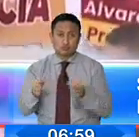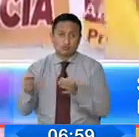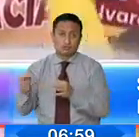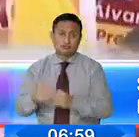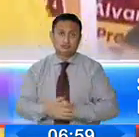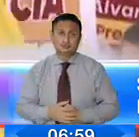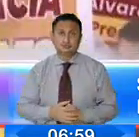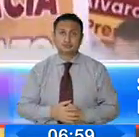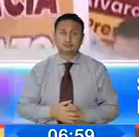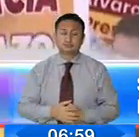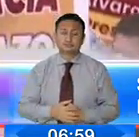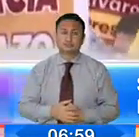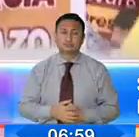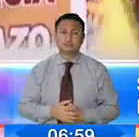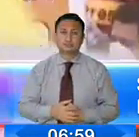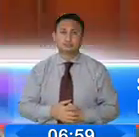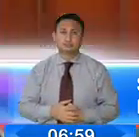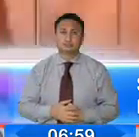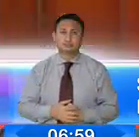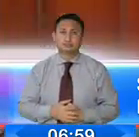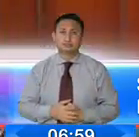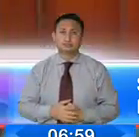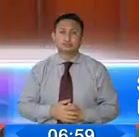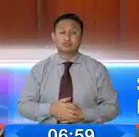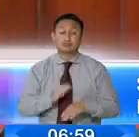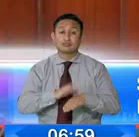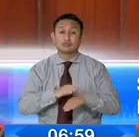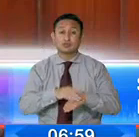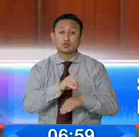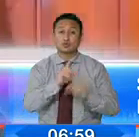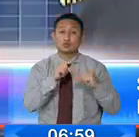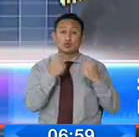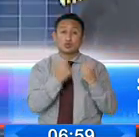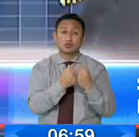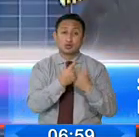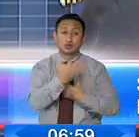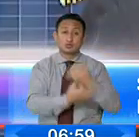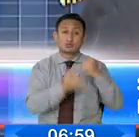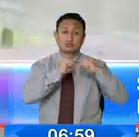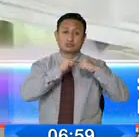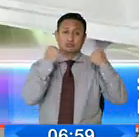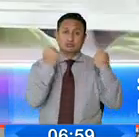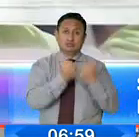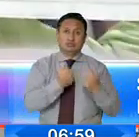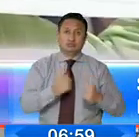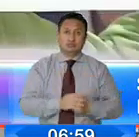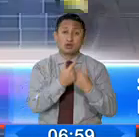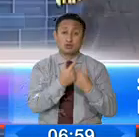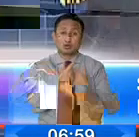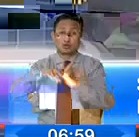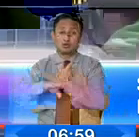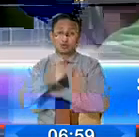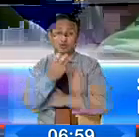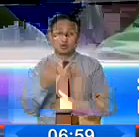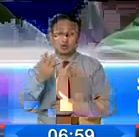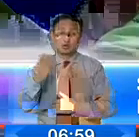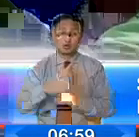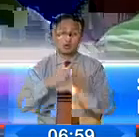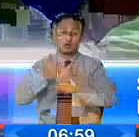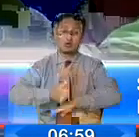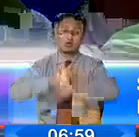de la República, Álvaro Noboa, por el Movimiento Justicia Social. Pueden ingresar de la